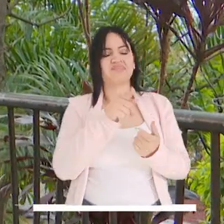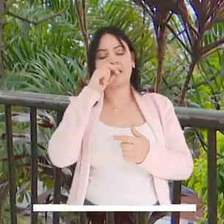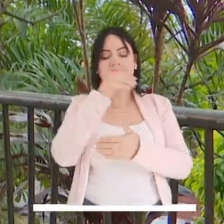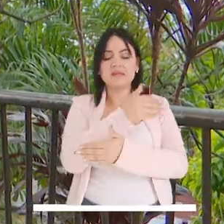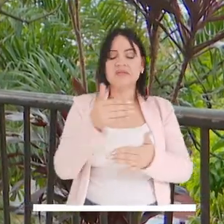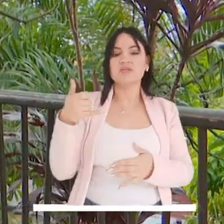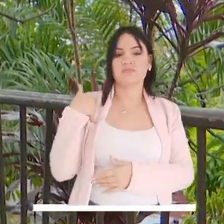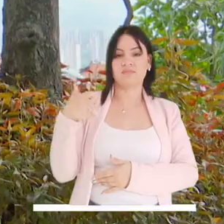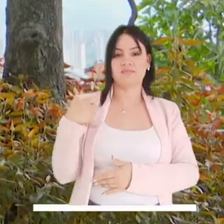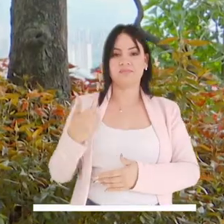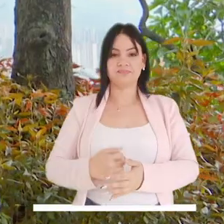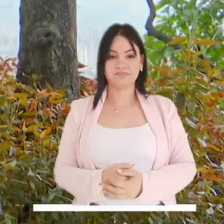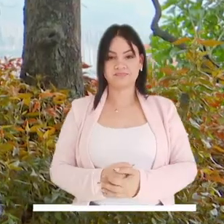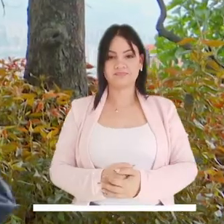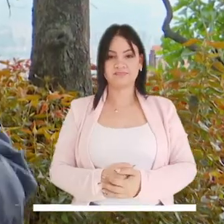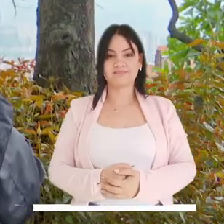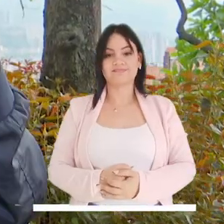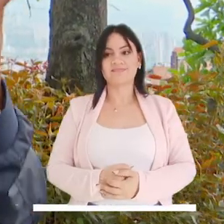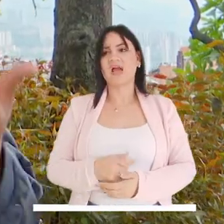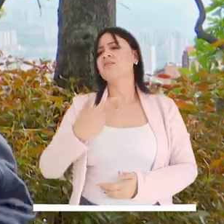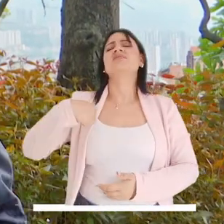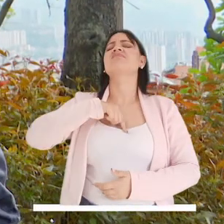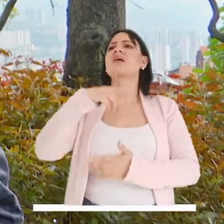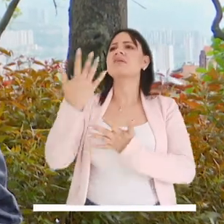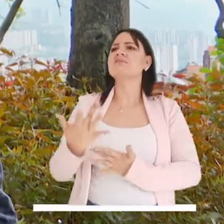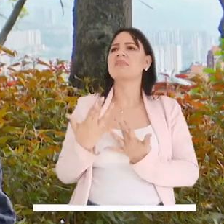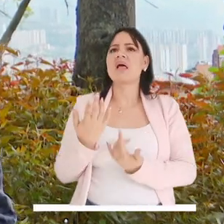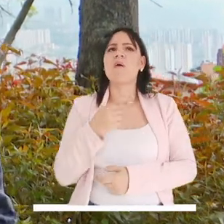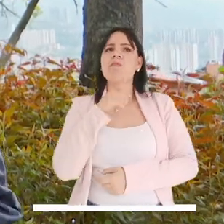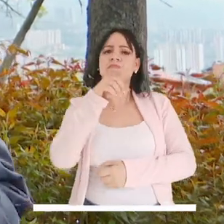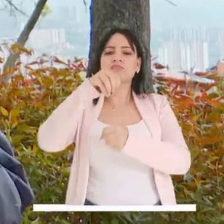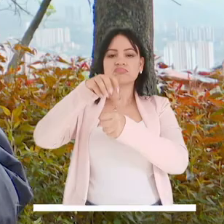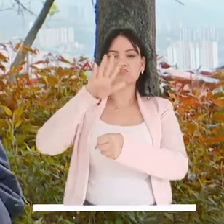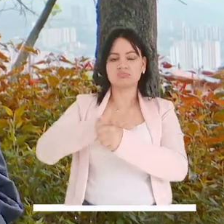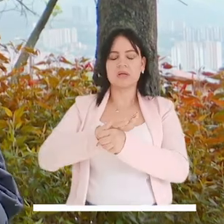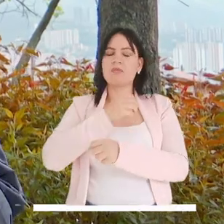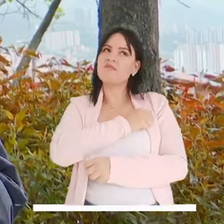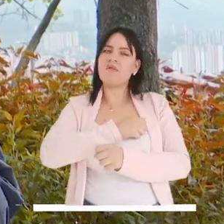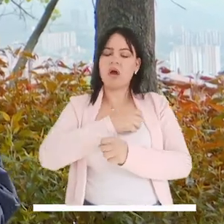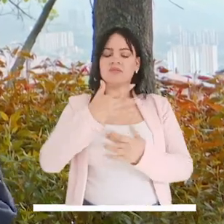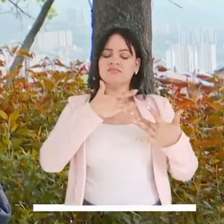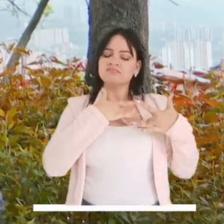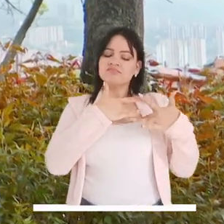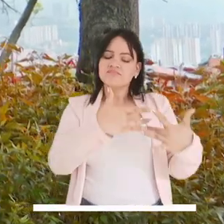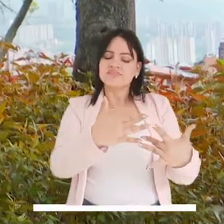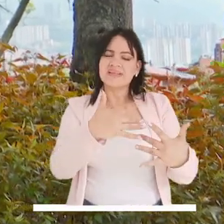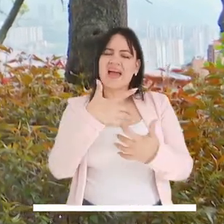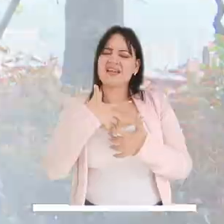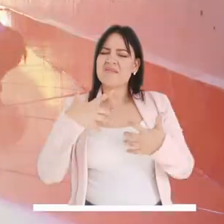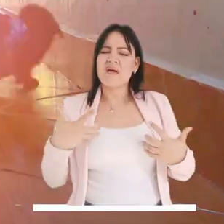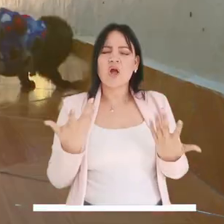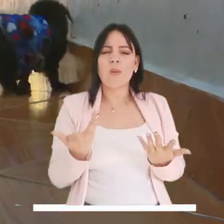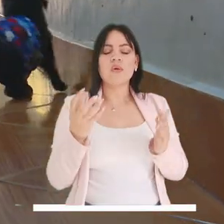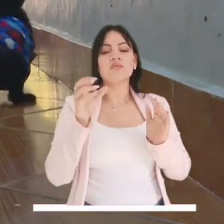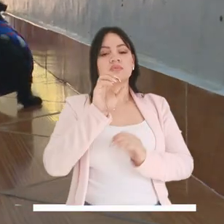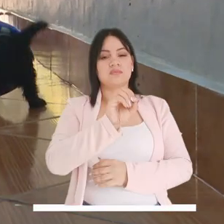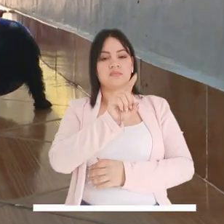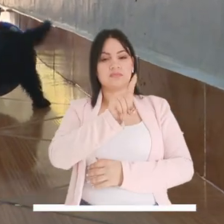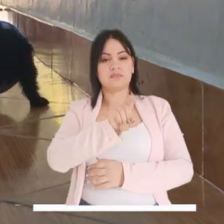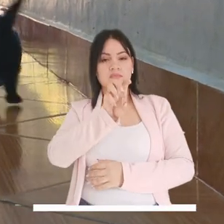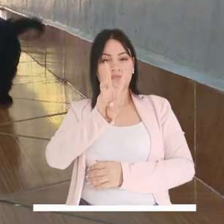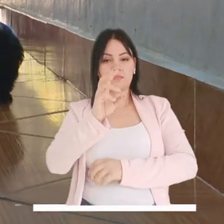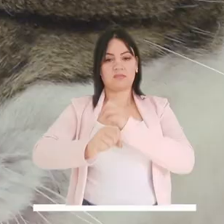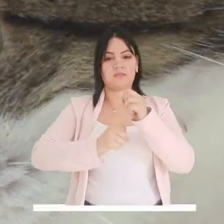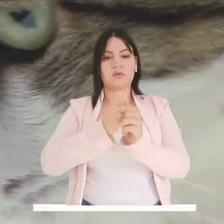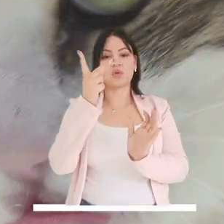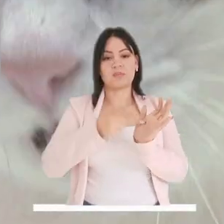los adolescentes. Estamos esperando que la administración distrital implemente nuestro acuerdo de empatía animal, el